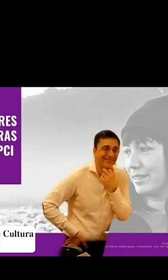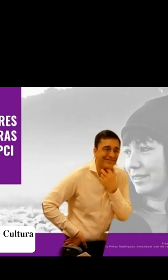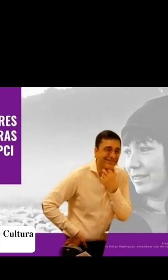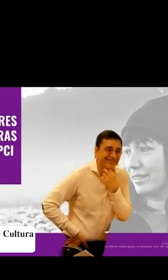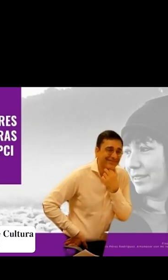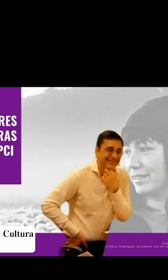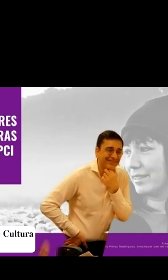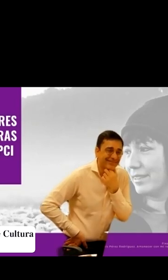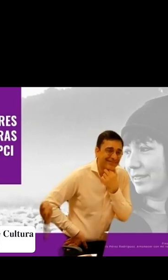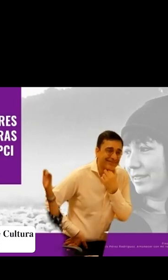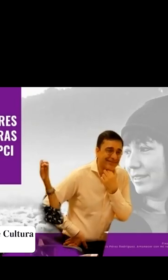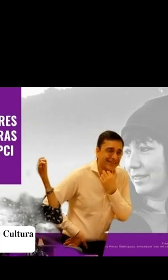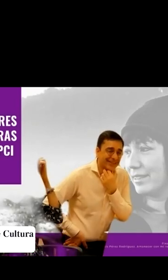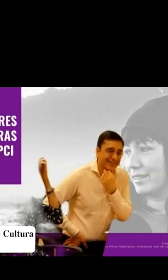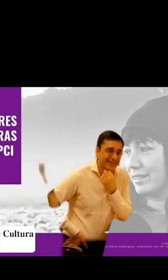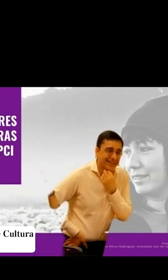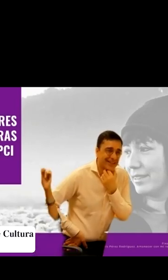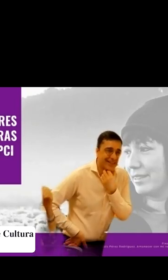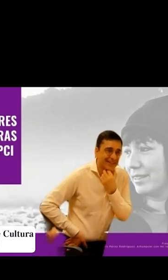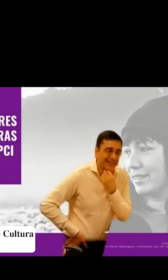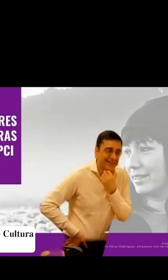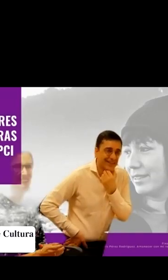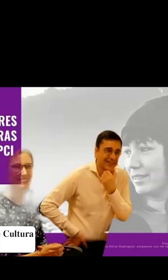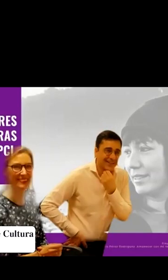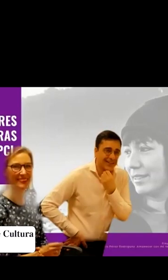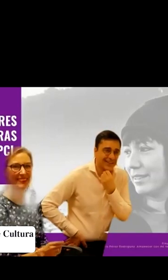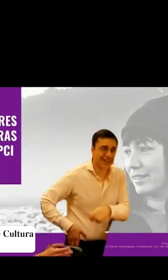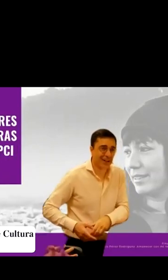gracias y enhorabuena y feliz día a todas.